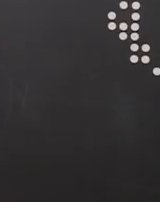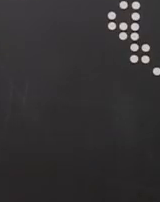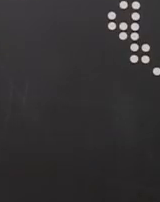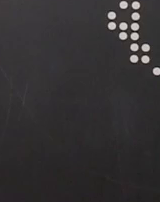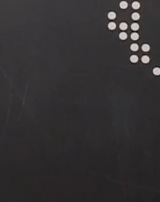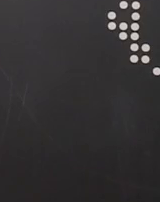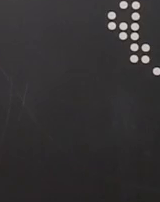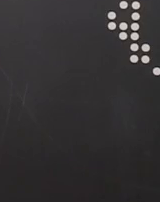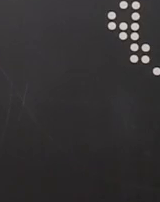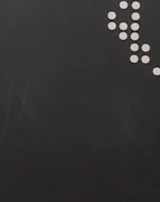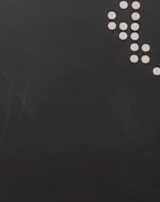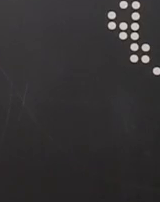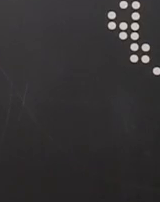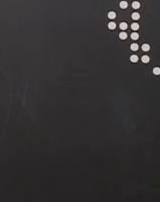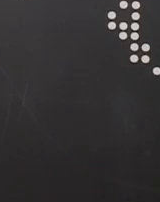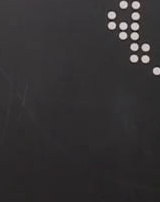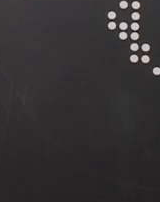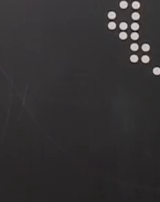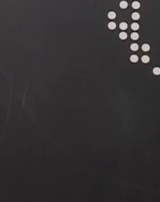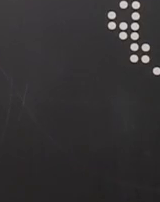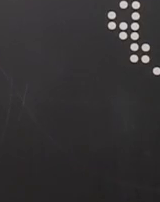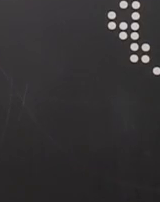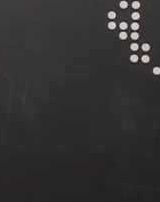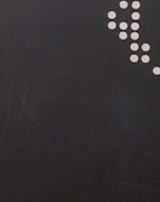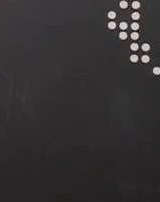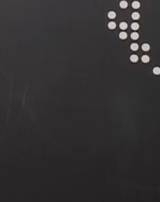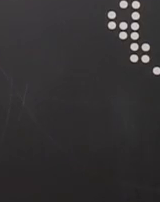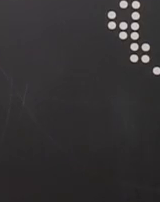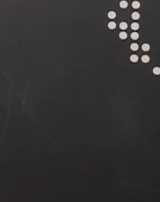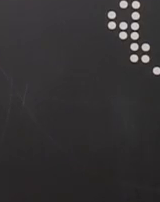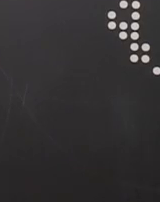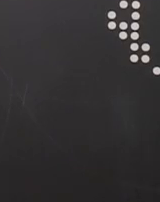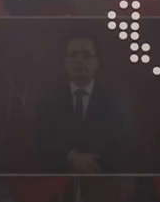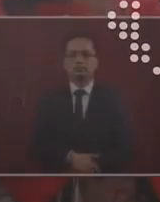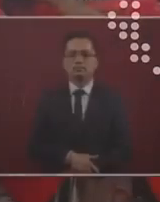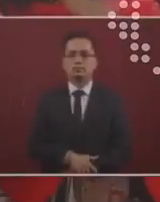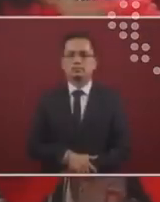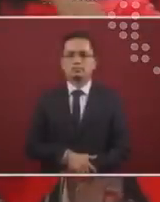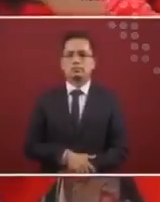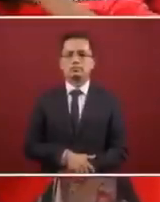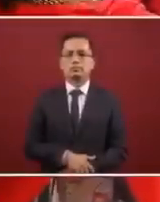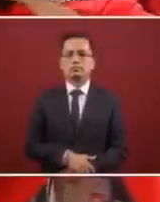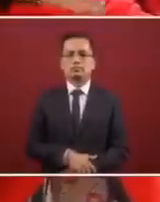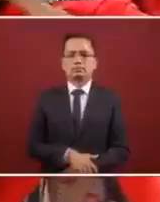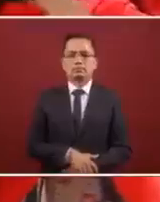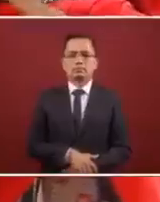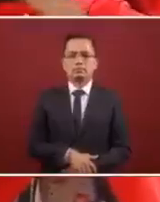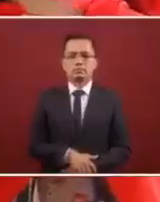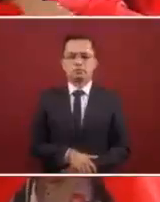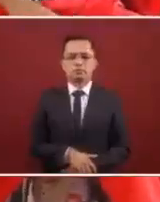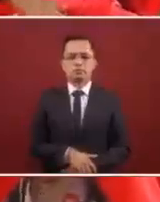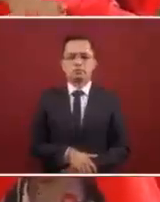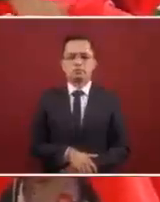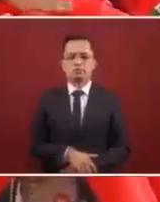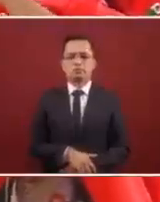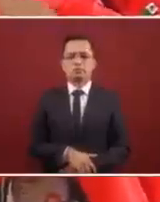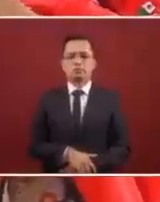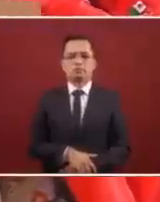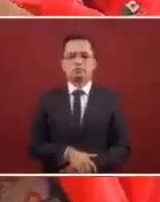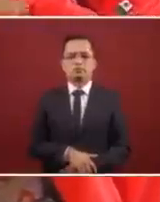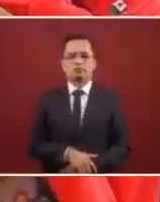jamás se doblegará ante intereses personales, mezquinos y ajenos al bien público. La idea de apoyar